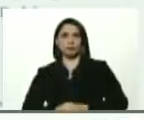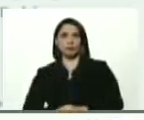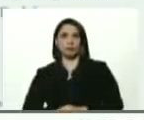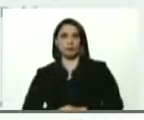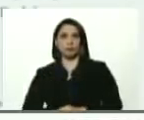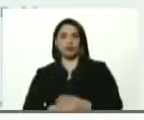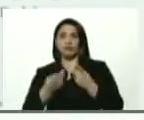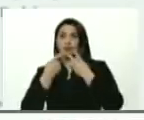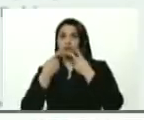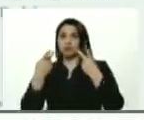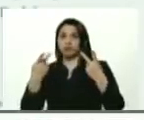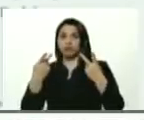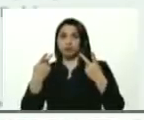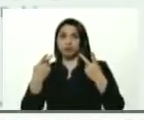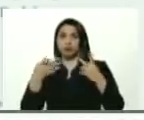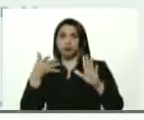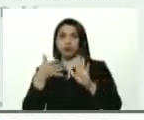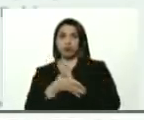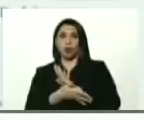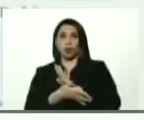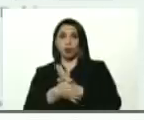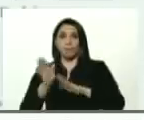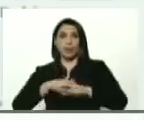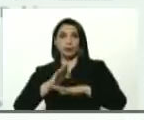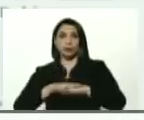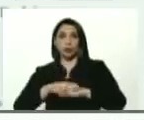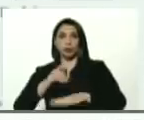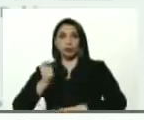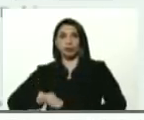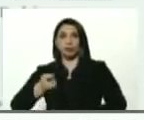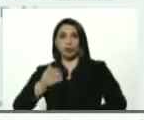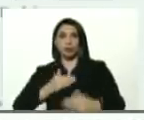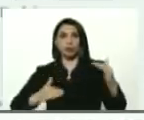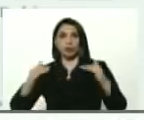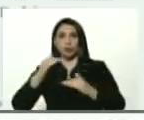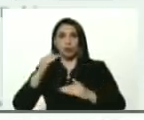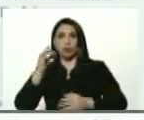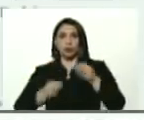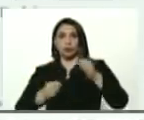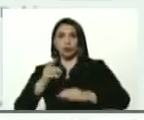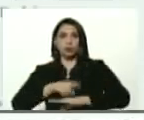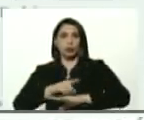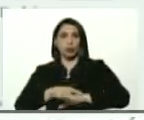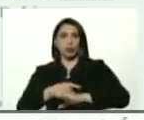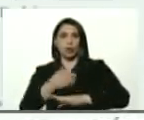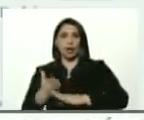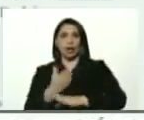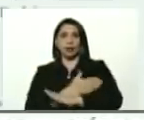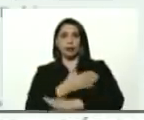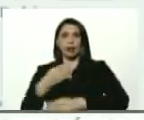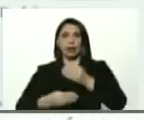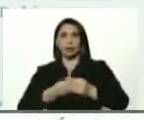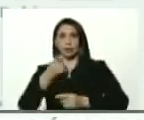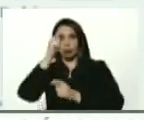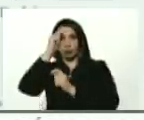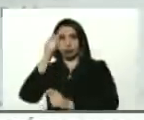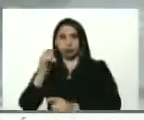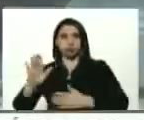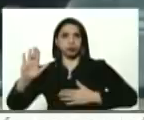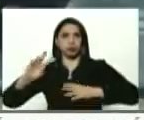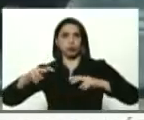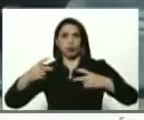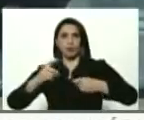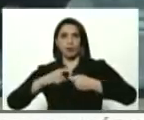la publicación de la sentencia del Tribunal Supremo de Justicia horas antes de realizar la juramentación de la nueva directiva del